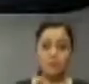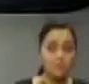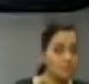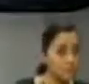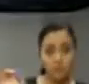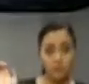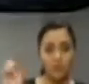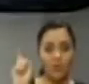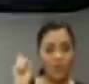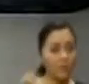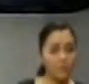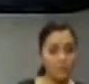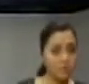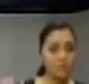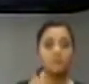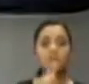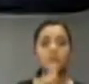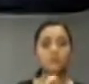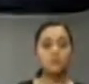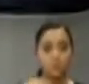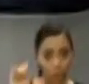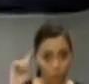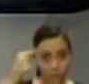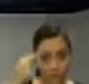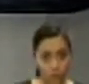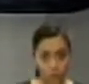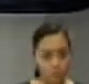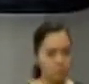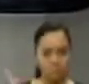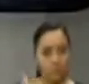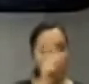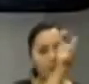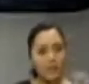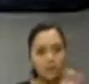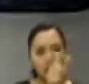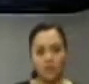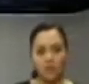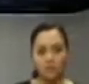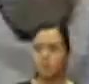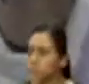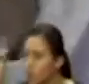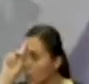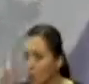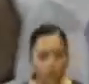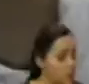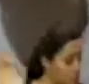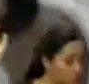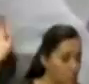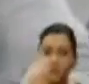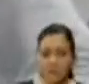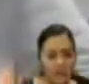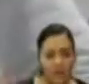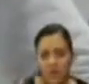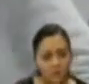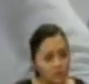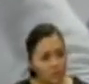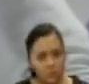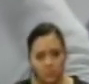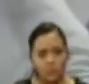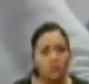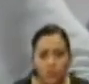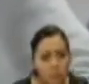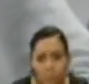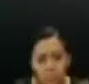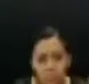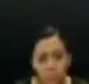estas posturas de fuerza, no es el gobierno, son los ciudadanos, el pueblo ecuatoriano. Está dicho la serie de organizaciones que se